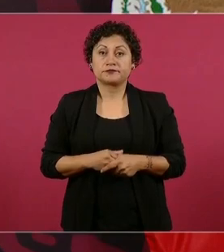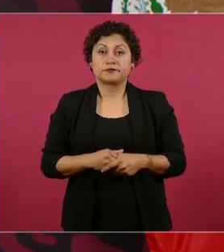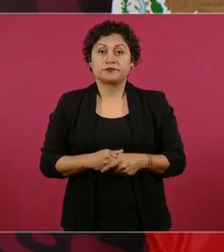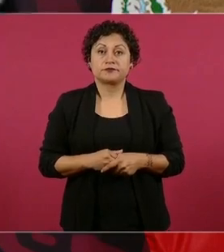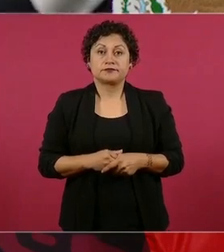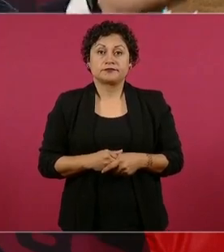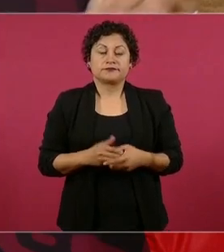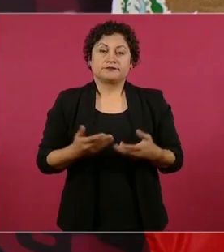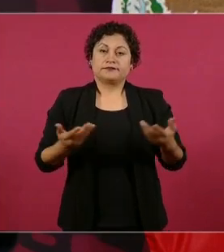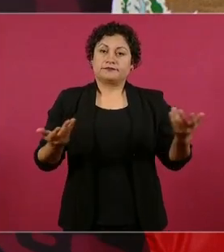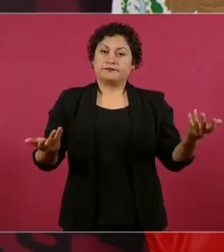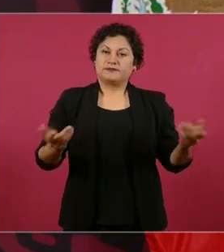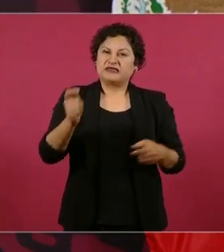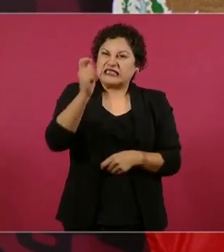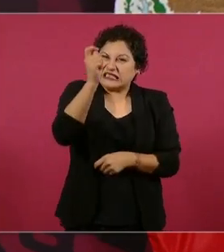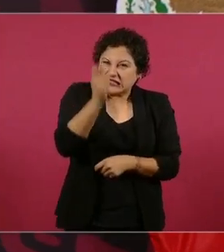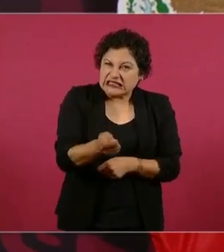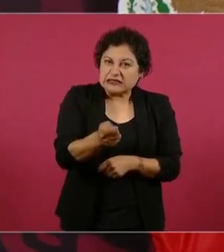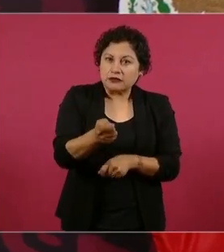Eso es trabajo.